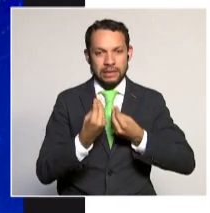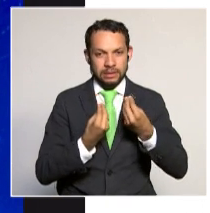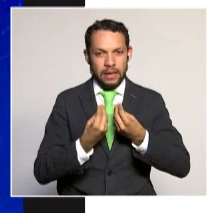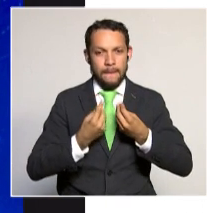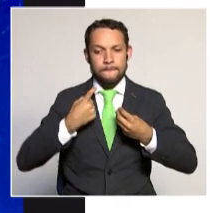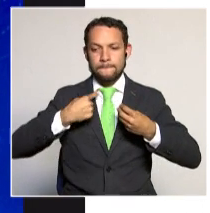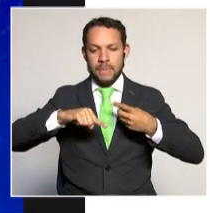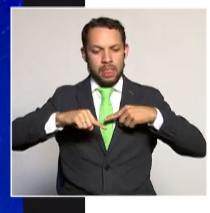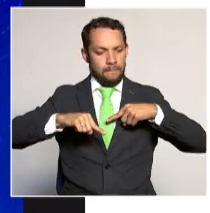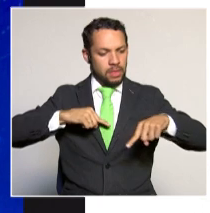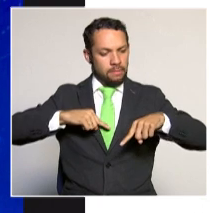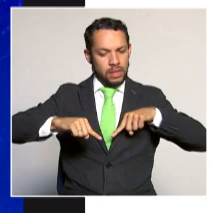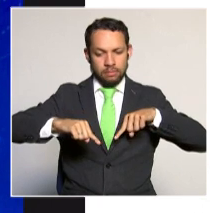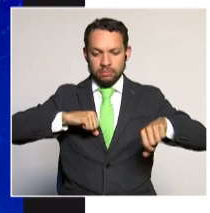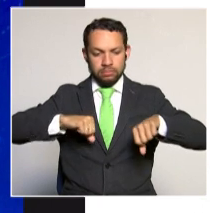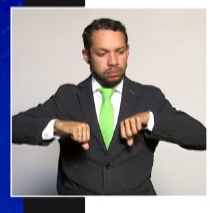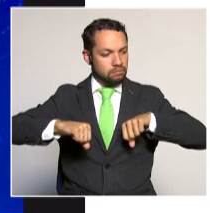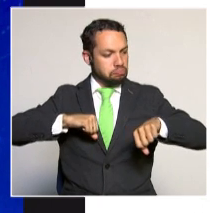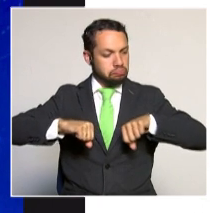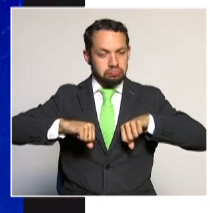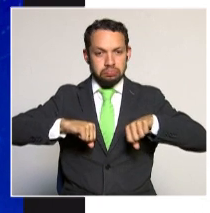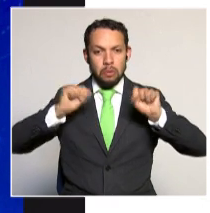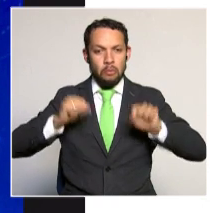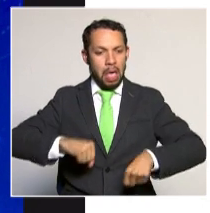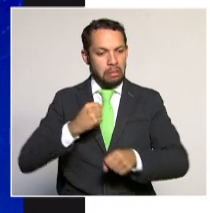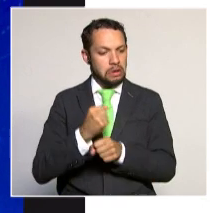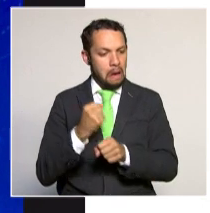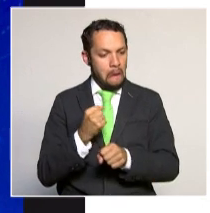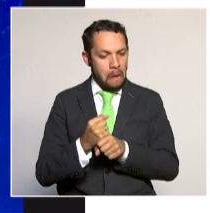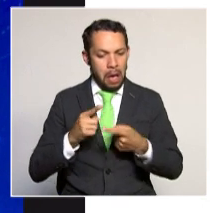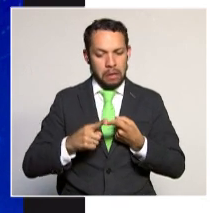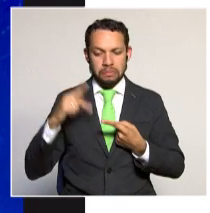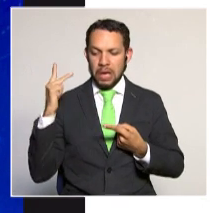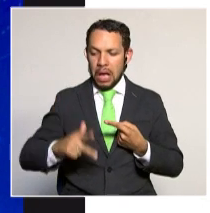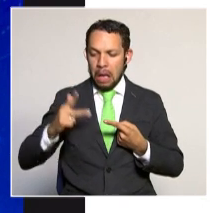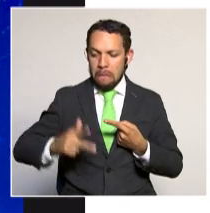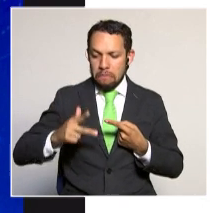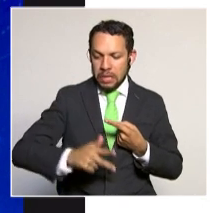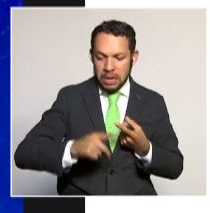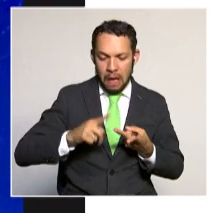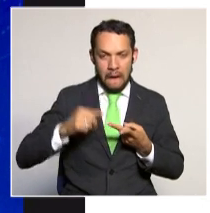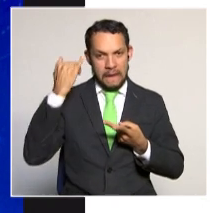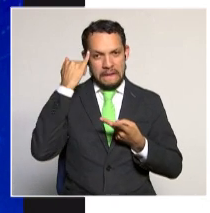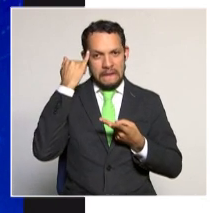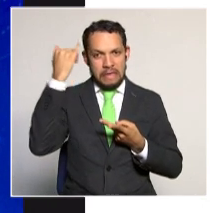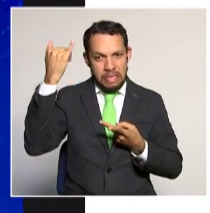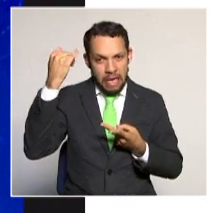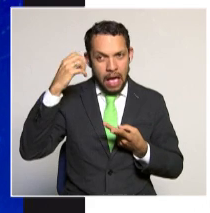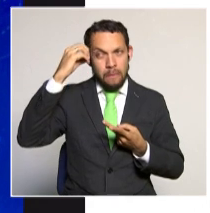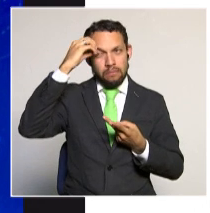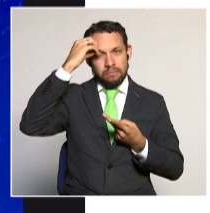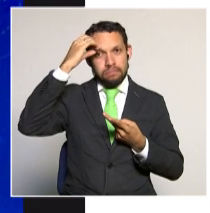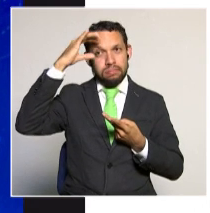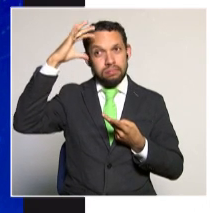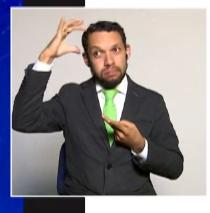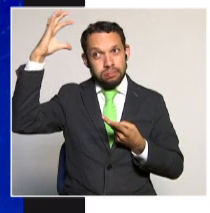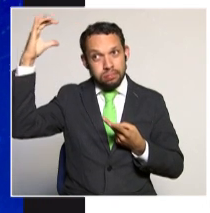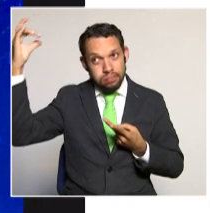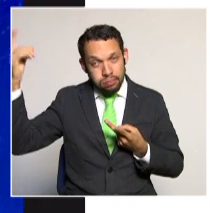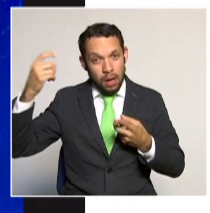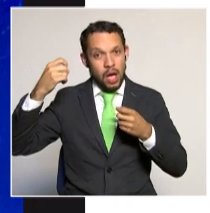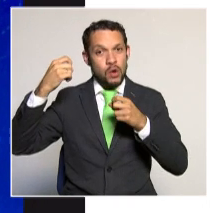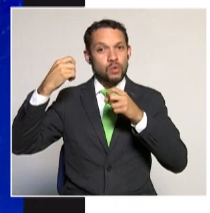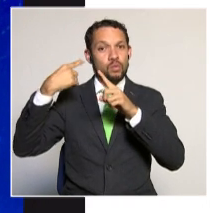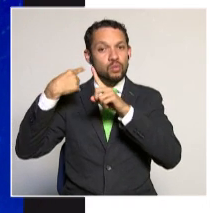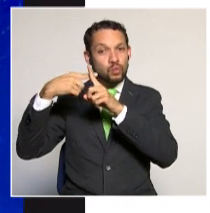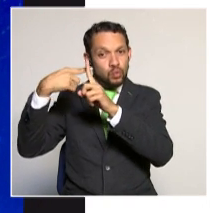lo que nuestra conducta nos dicta, entre ellos pensar, elaborar ideas, tener raciocinio, hacer cálculos, ordenar